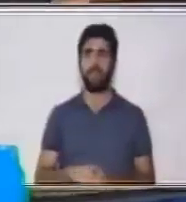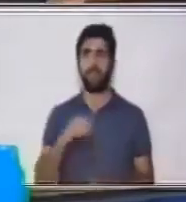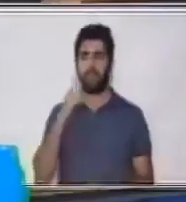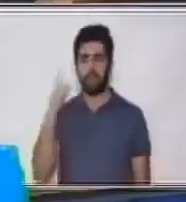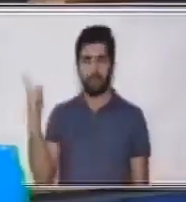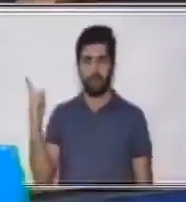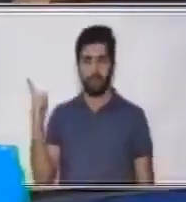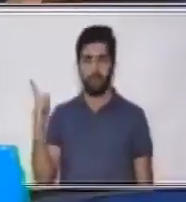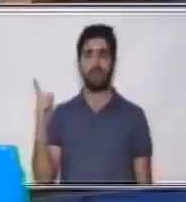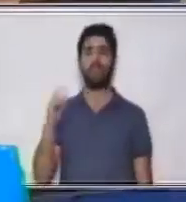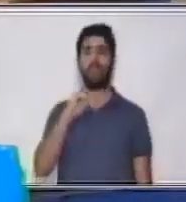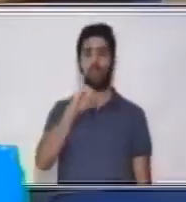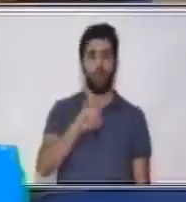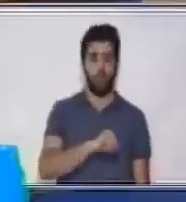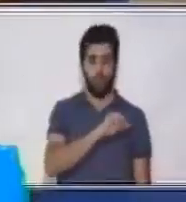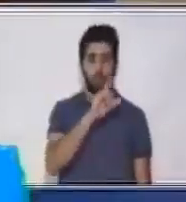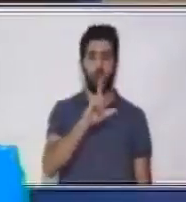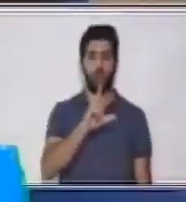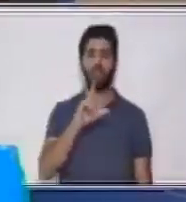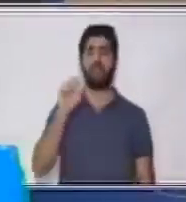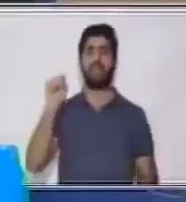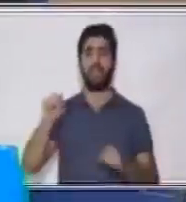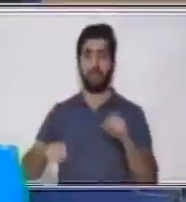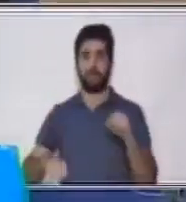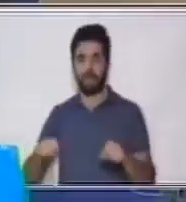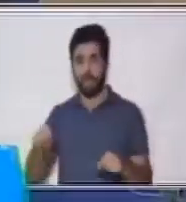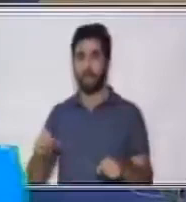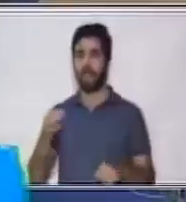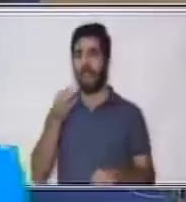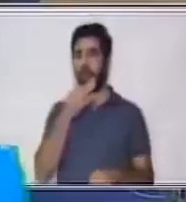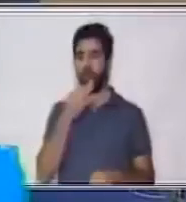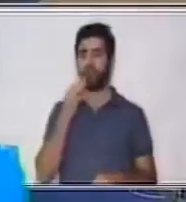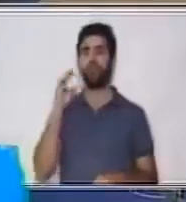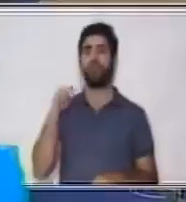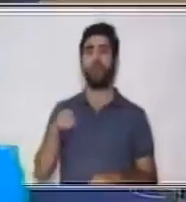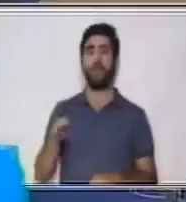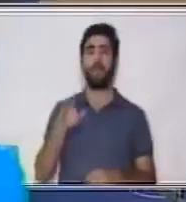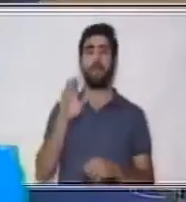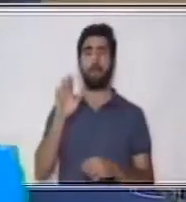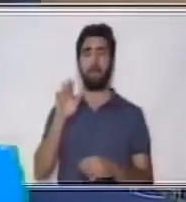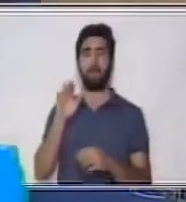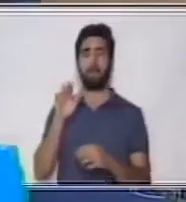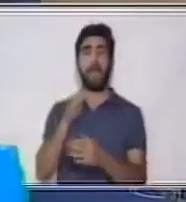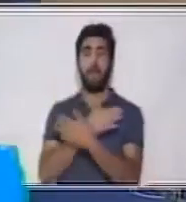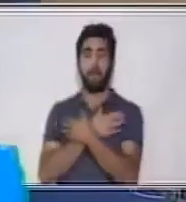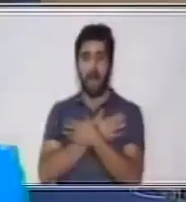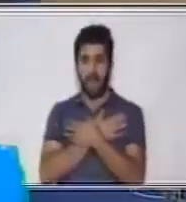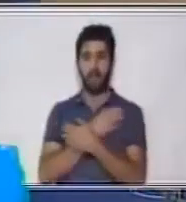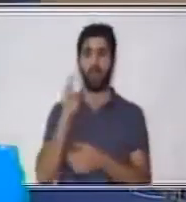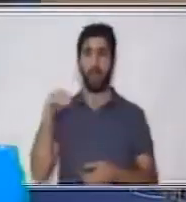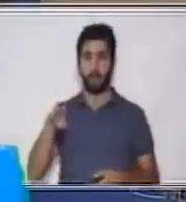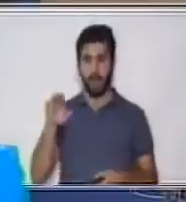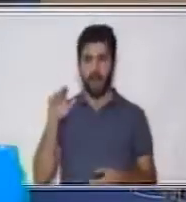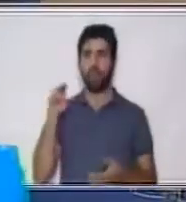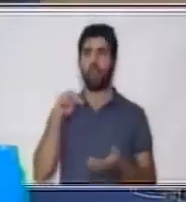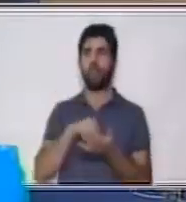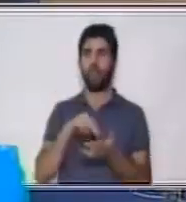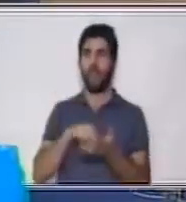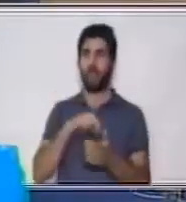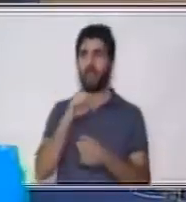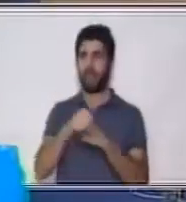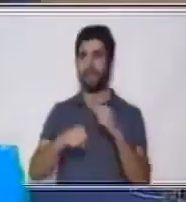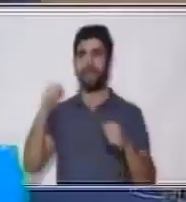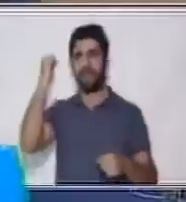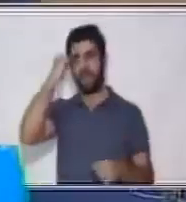julio, septiembre, agosto, mayo, octubre, marzo, noviembre,